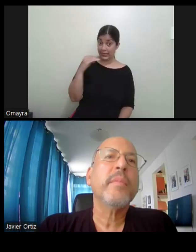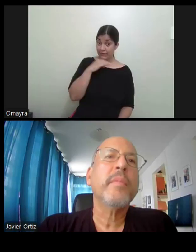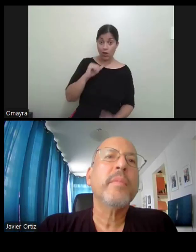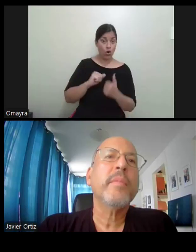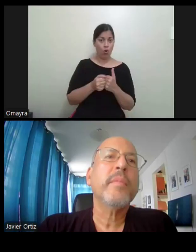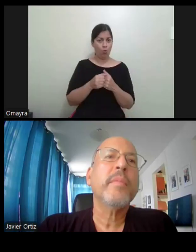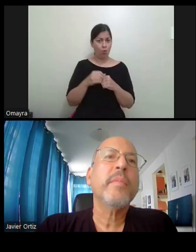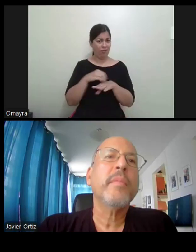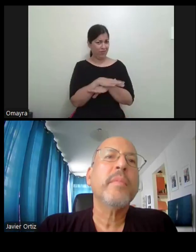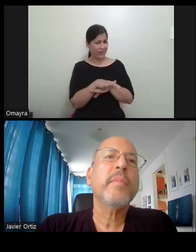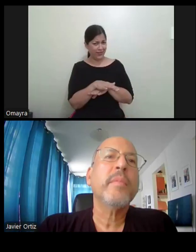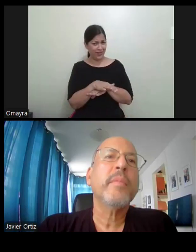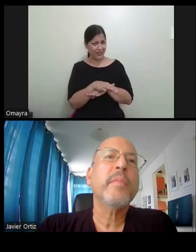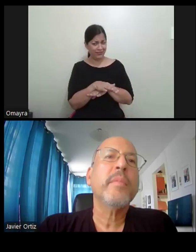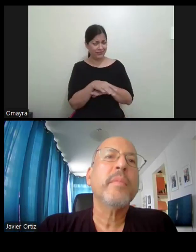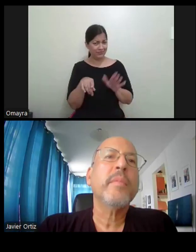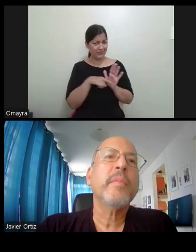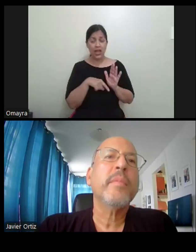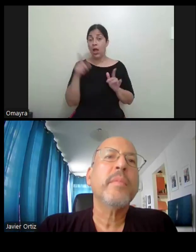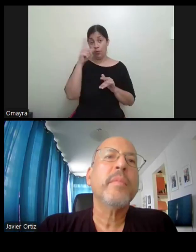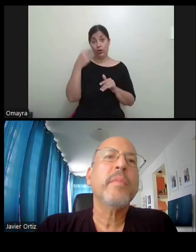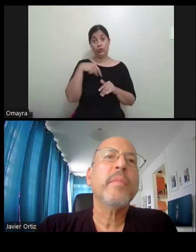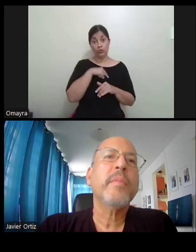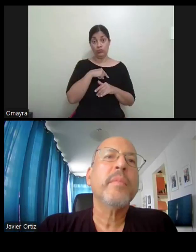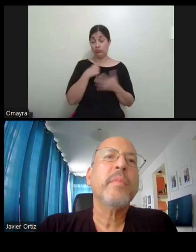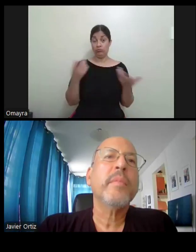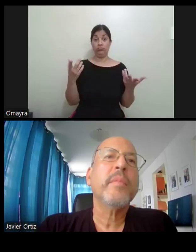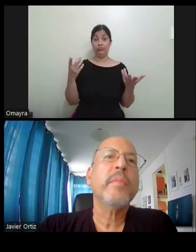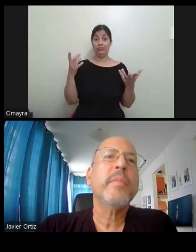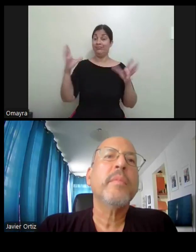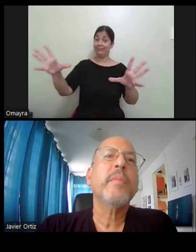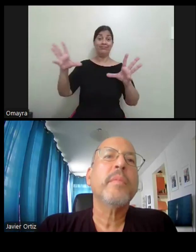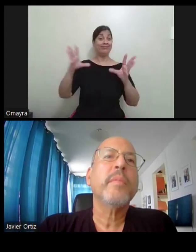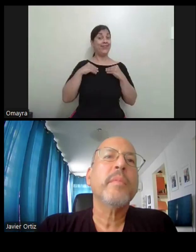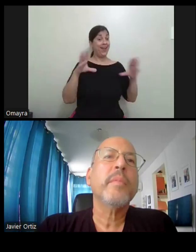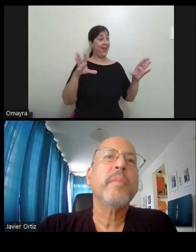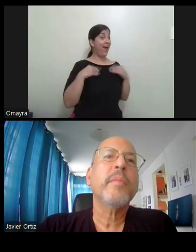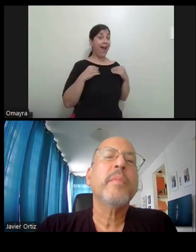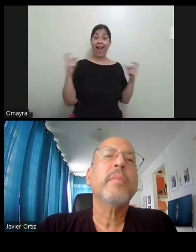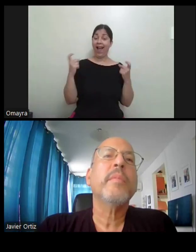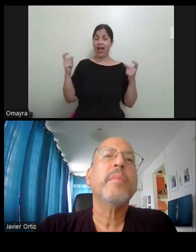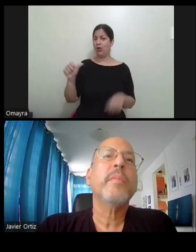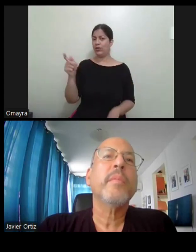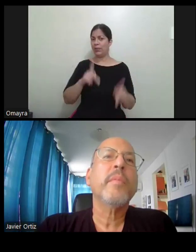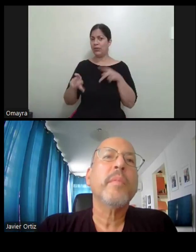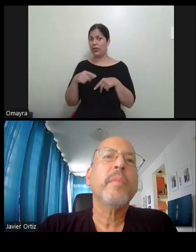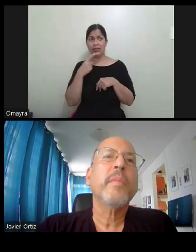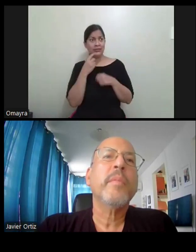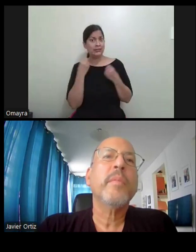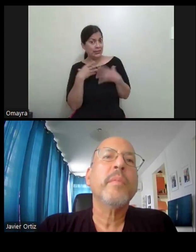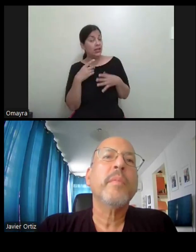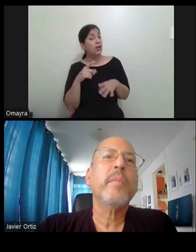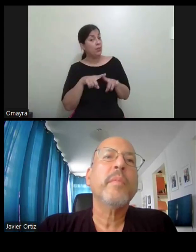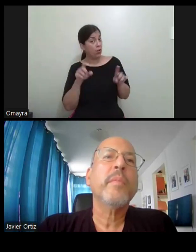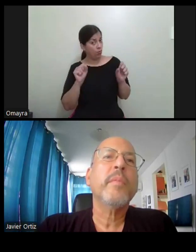afecta, porque estamos recibiéndola con bombos y platillos y otras personas muy asustados, pero pudiera causar un caos también a